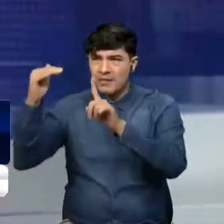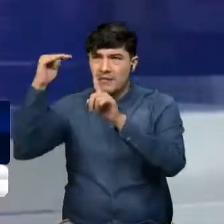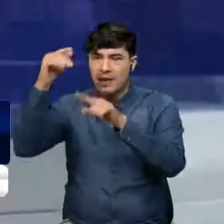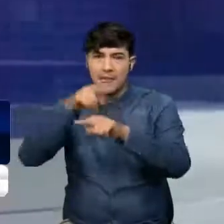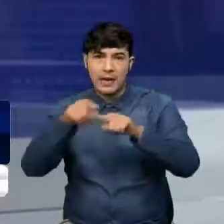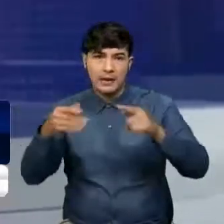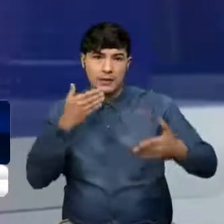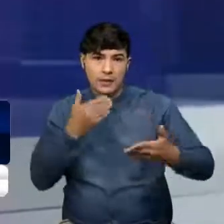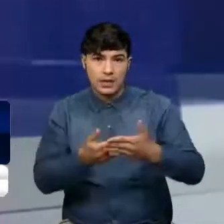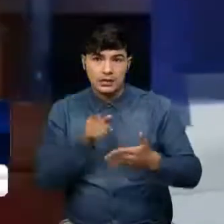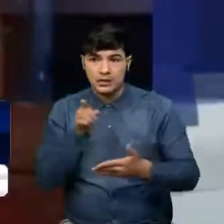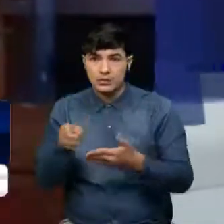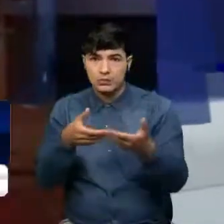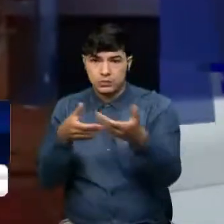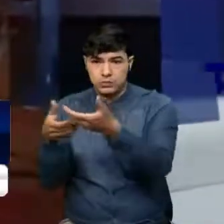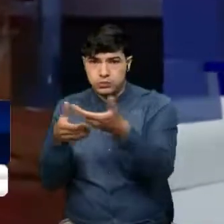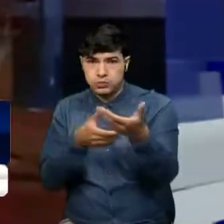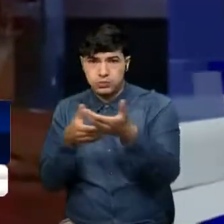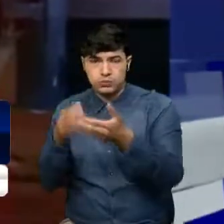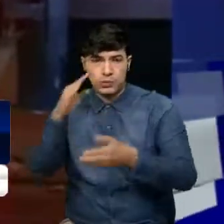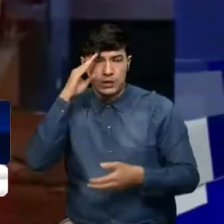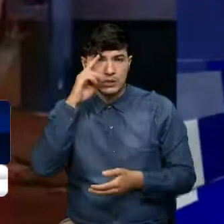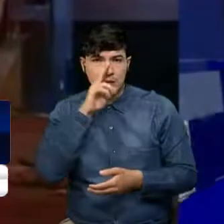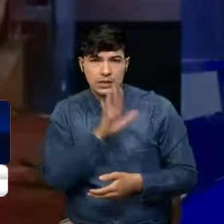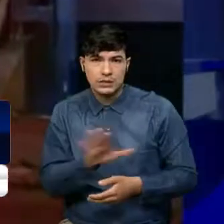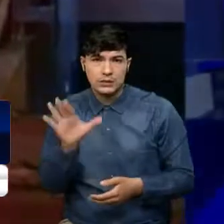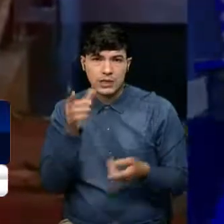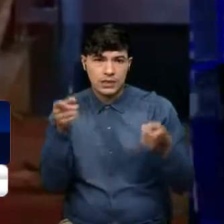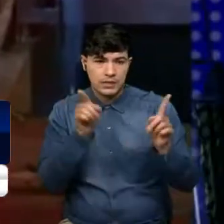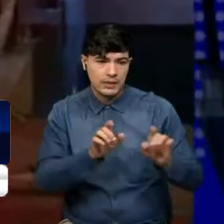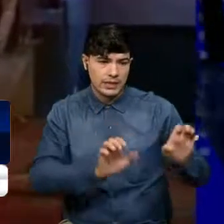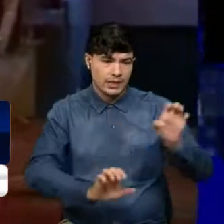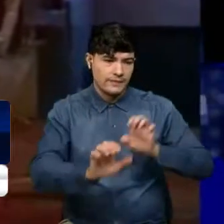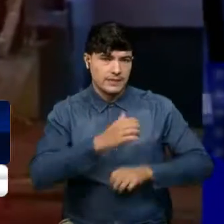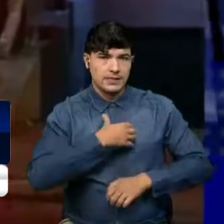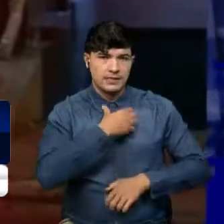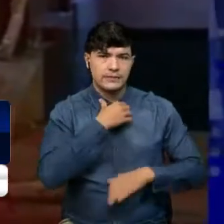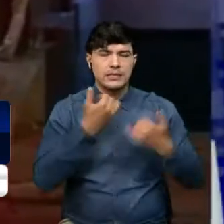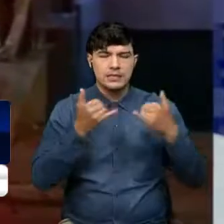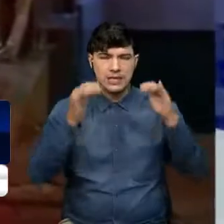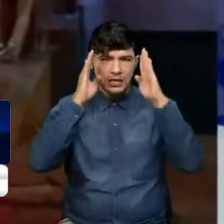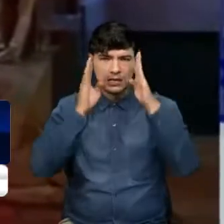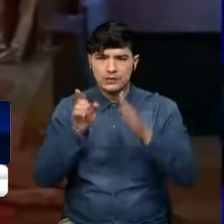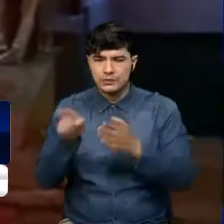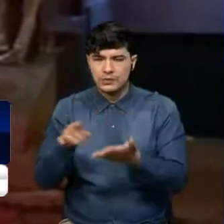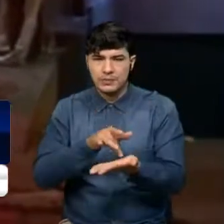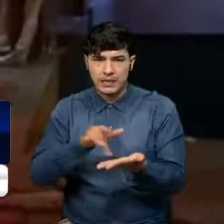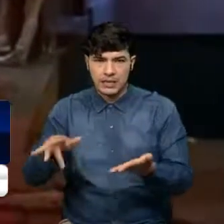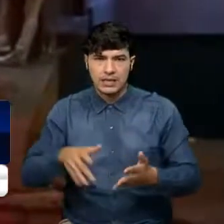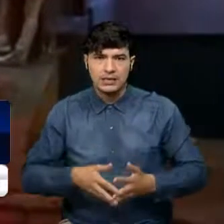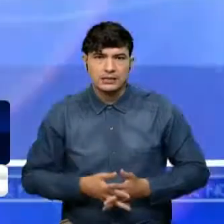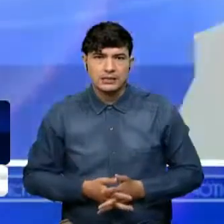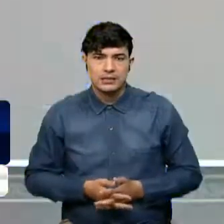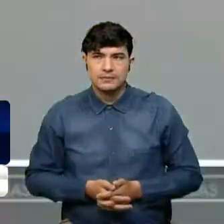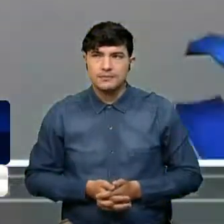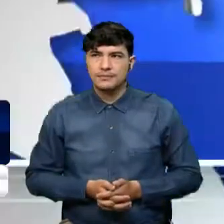gracias al cuerpo de bomberos, la policía metropolitana y la defensa civil, se atendió la emergencia que causó pánico en ese sector.